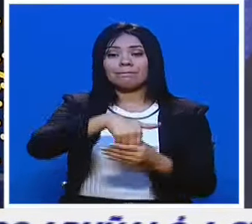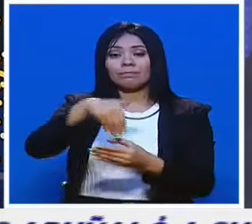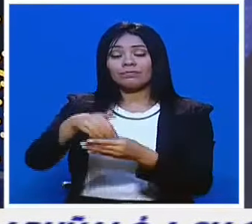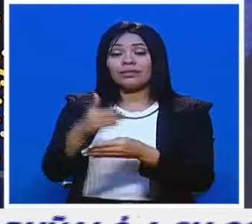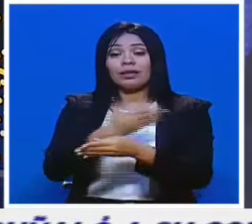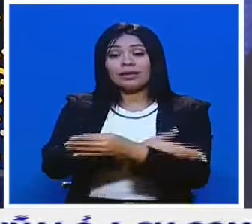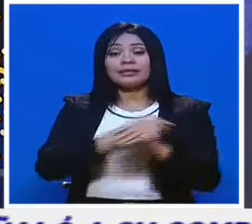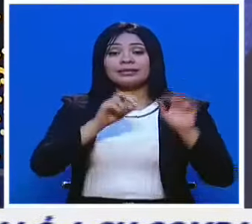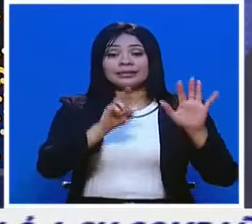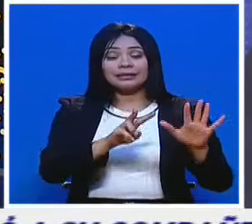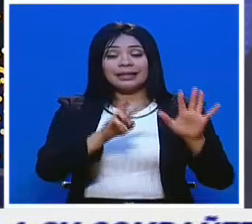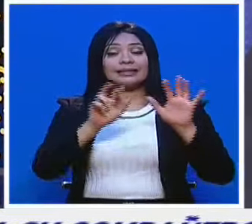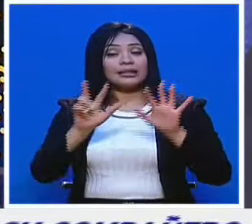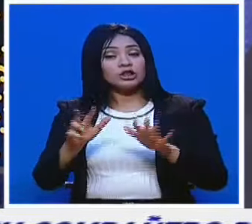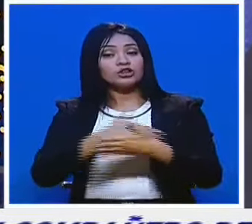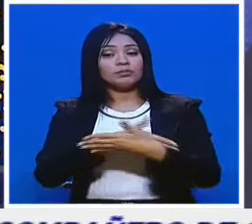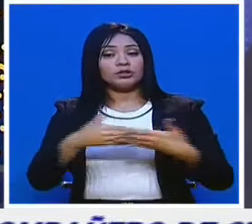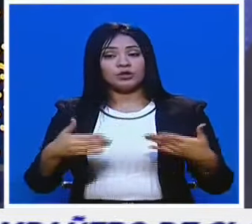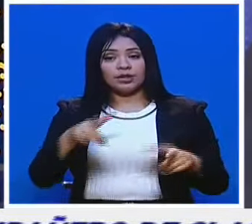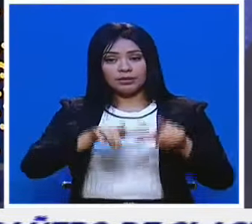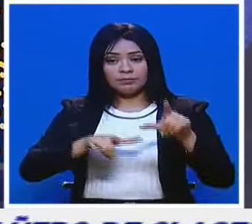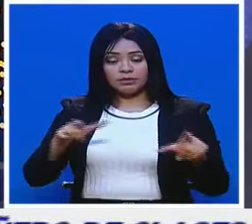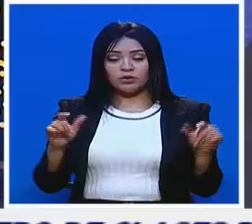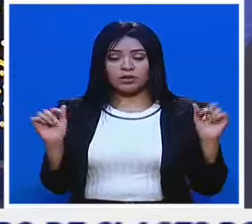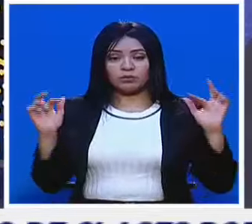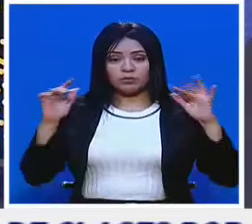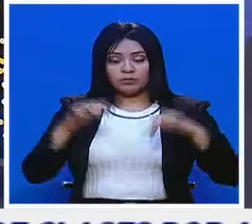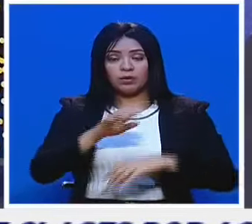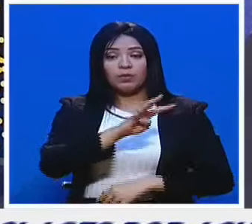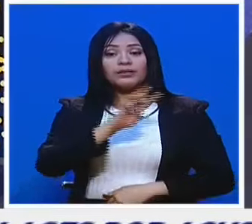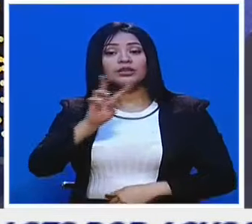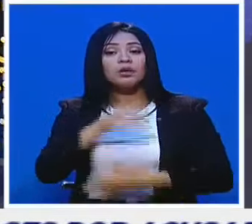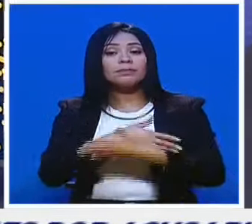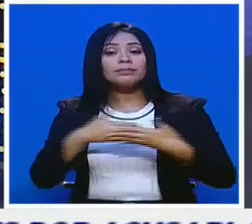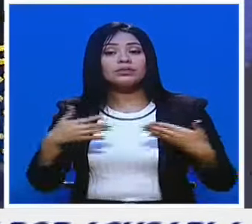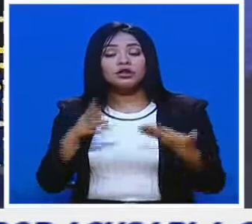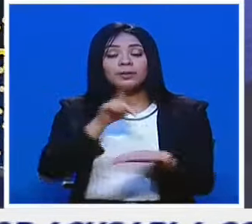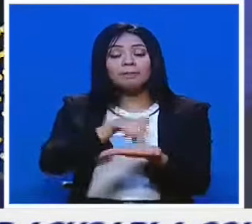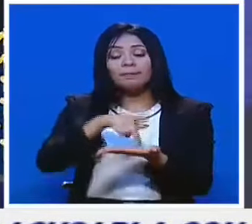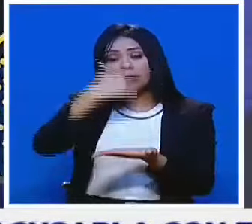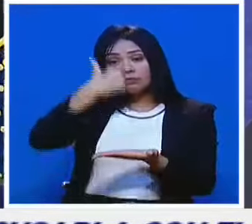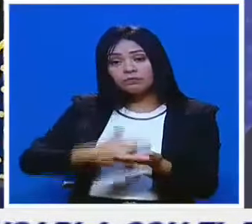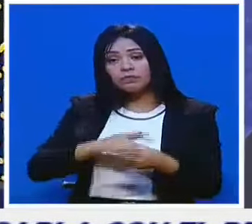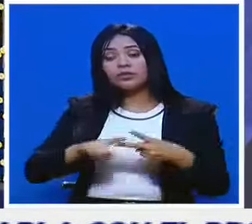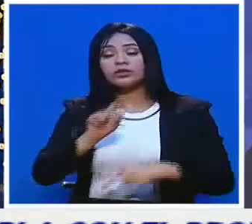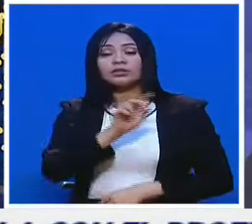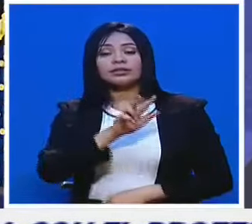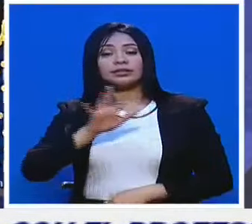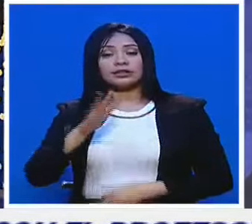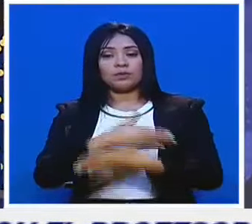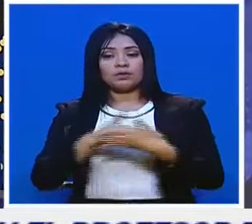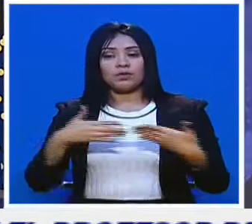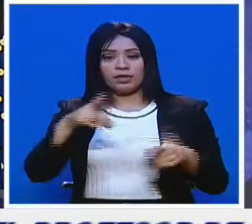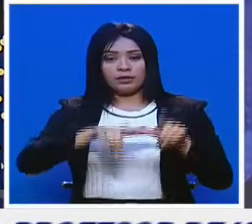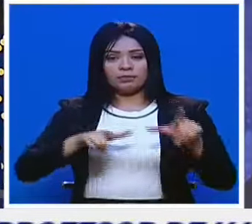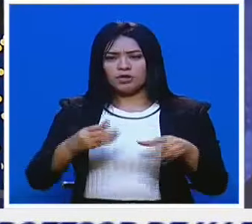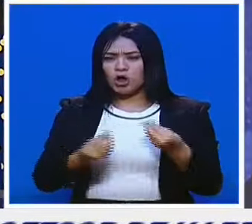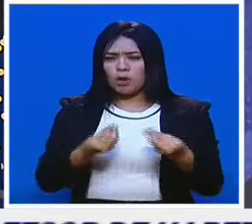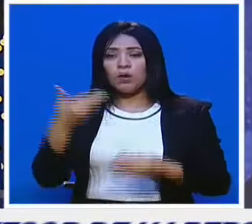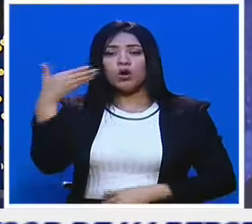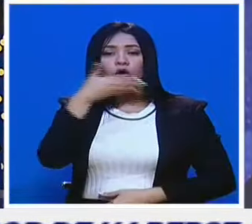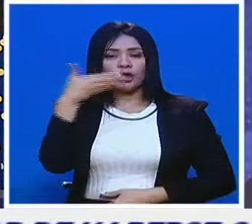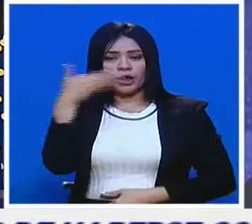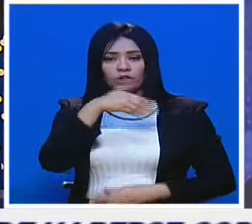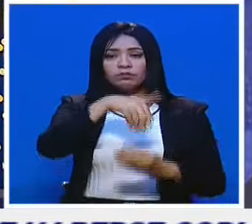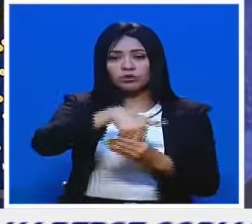78 millones de personas, donde 42 millones votaron de forma presencial y más de 35 millones de personas lo hicieron por